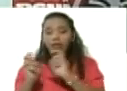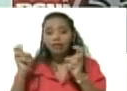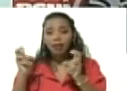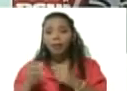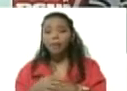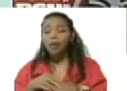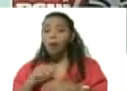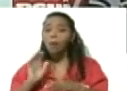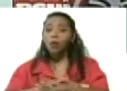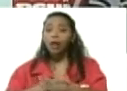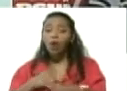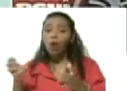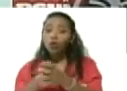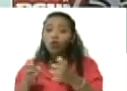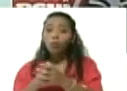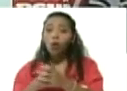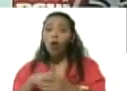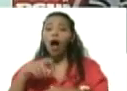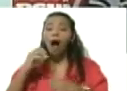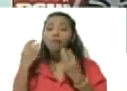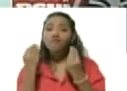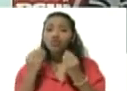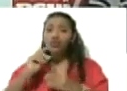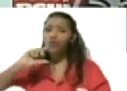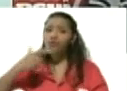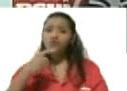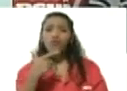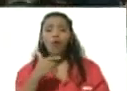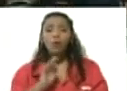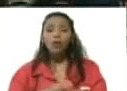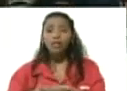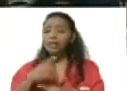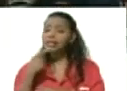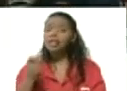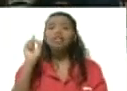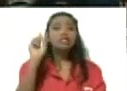muy divididos, si van o no van. A la gente del señor